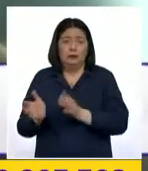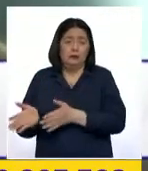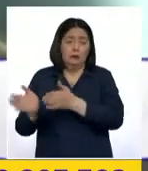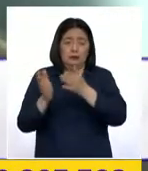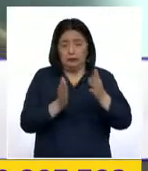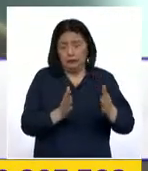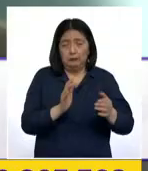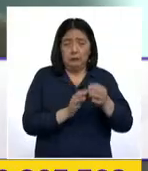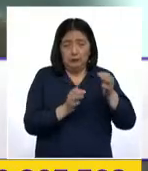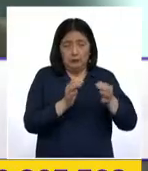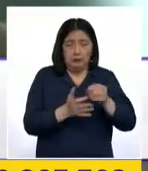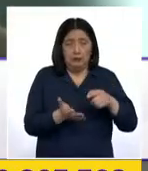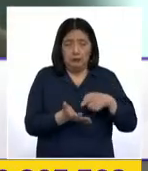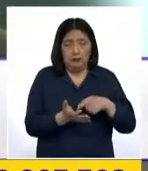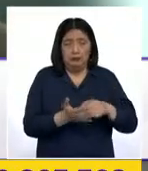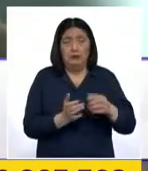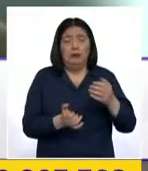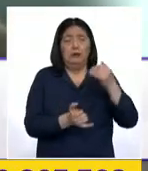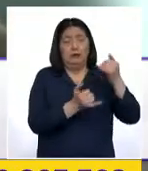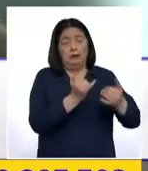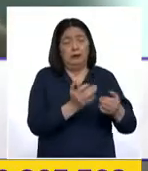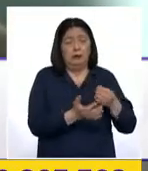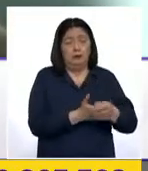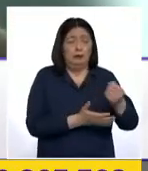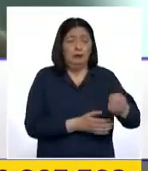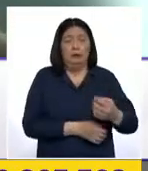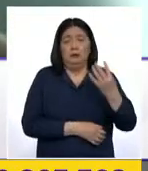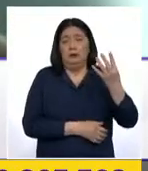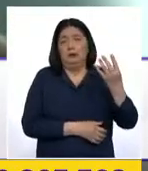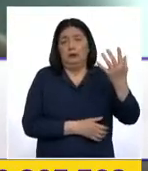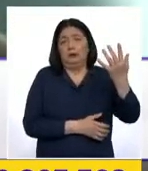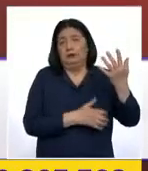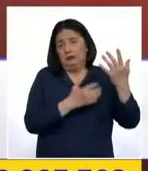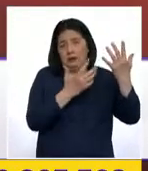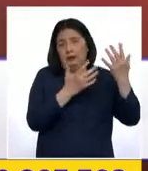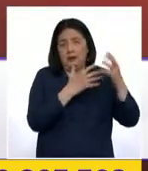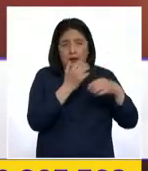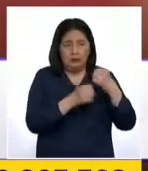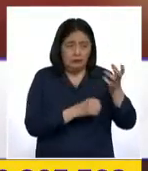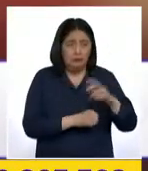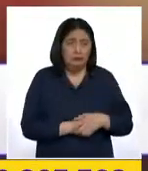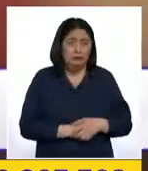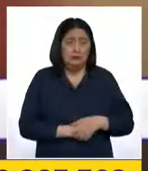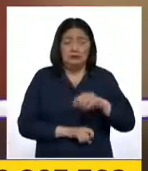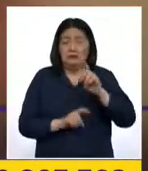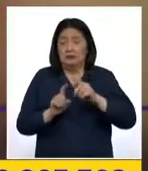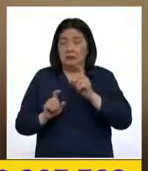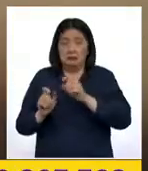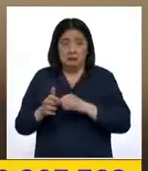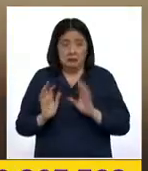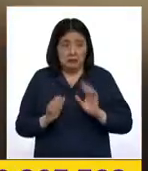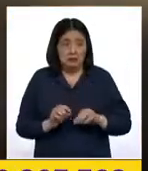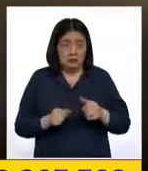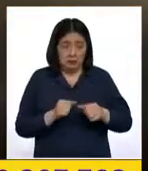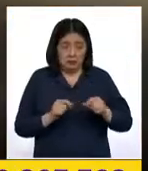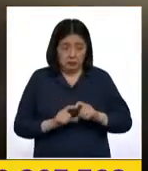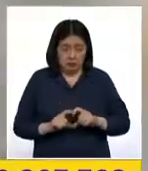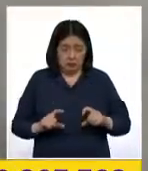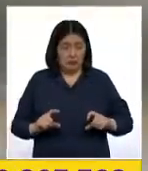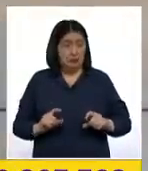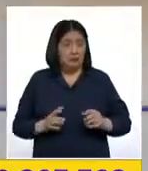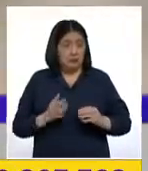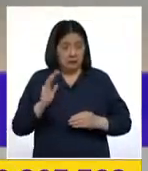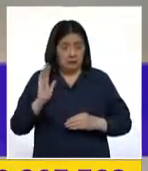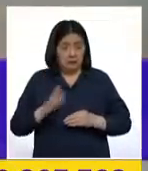judicializar la deuda y al final la termina pagando en 4, 5 o 10 años. Hay quienes incluso tapan sus placas con algunas